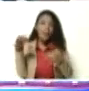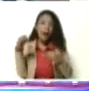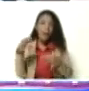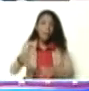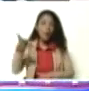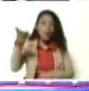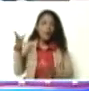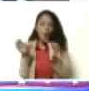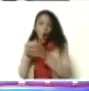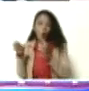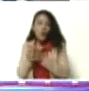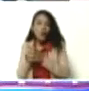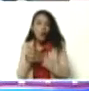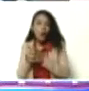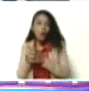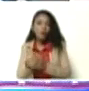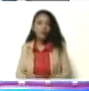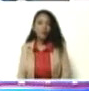los grupos